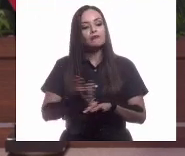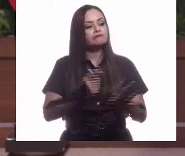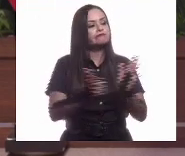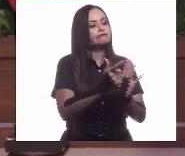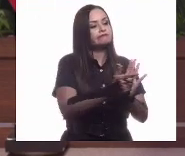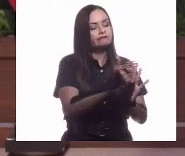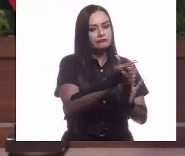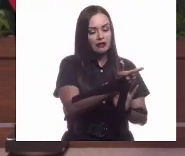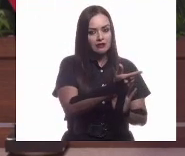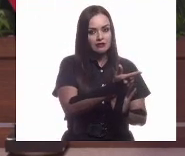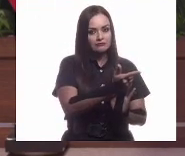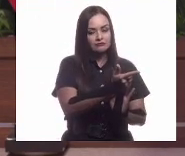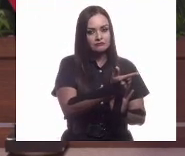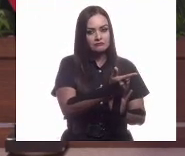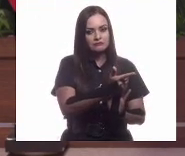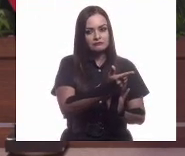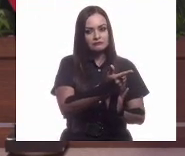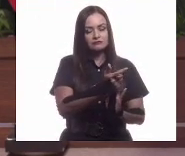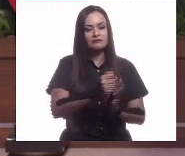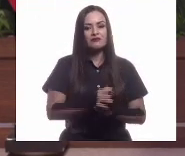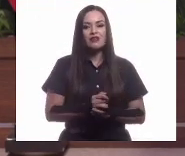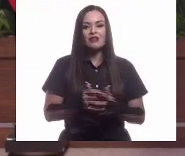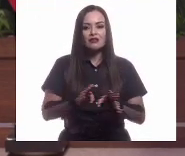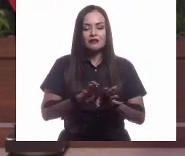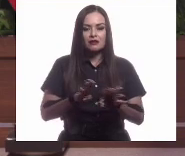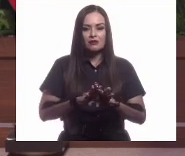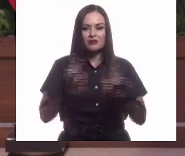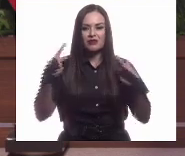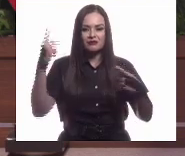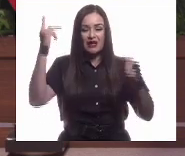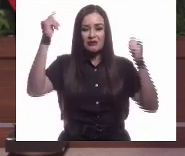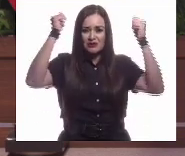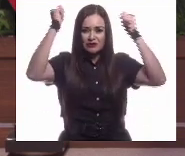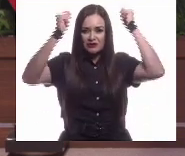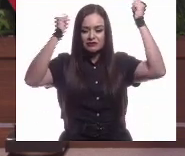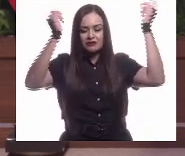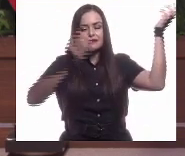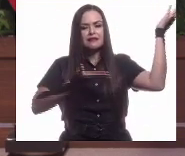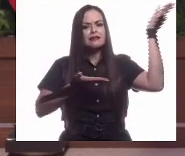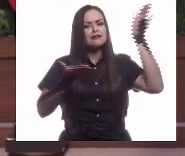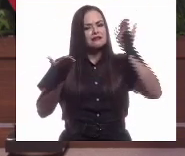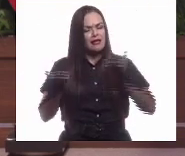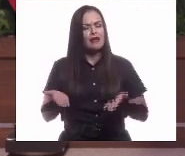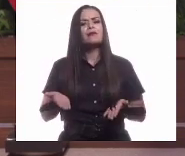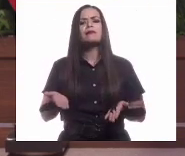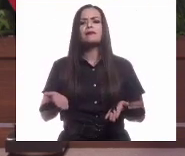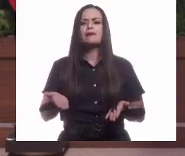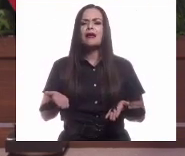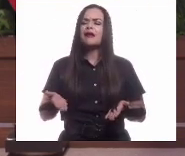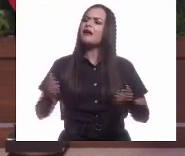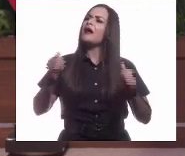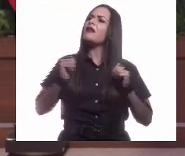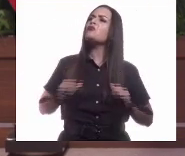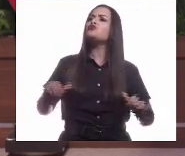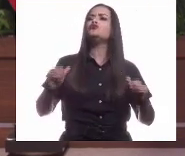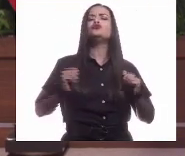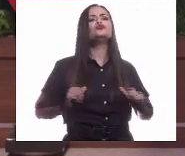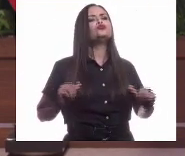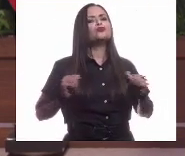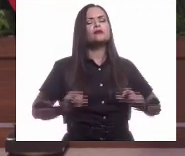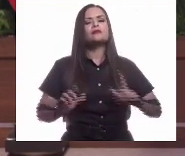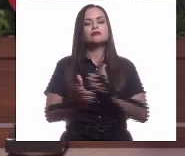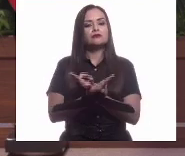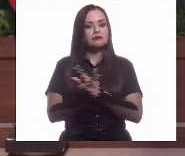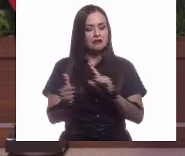Evitaremos toda burocracia que incomode a los visitantes del exterior. Queremos turistas totalmente satisfechos y que estén